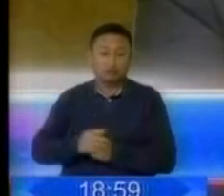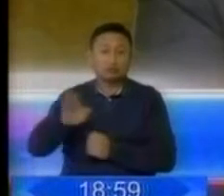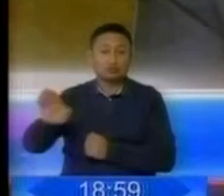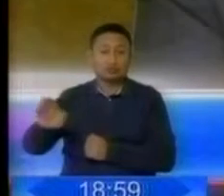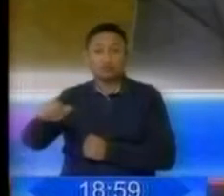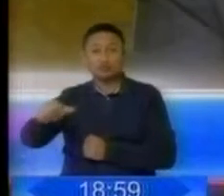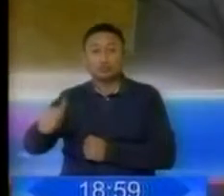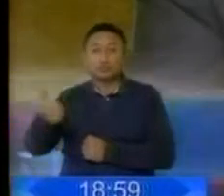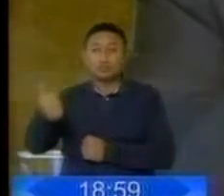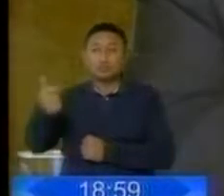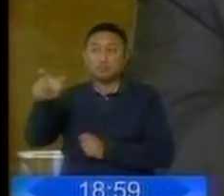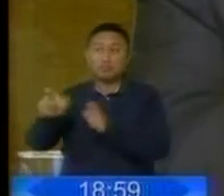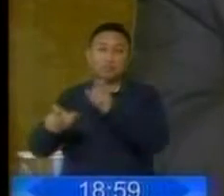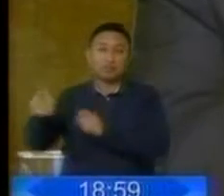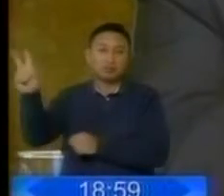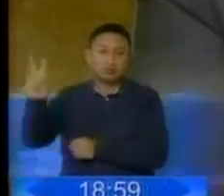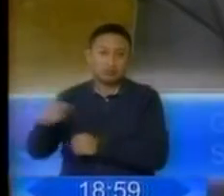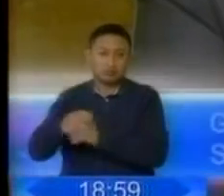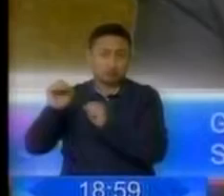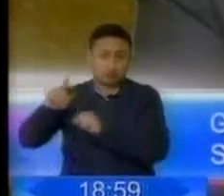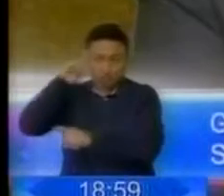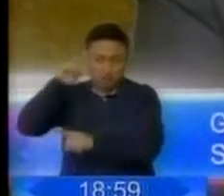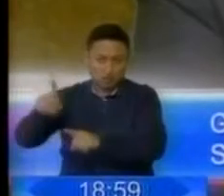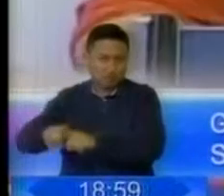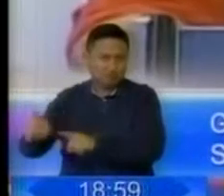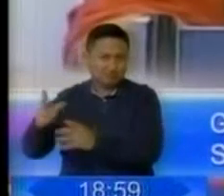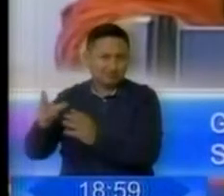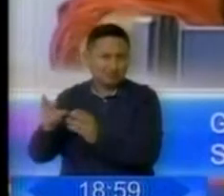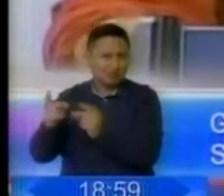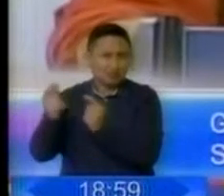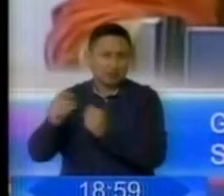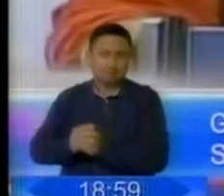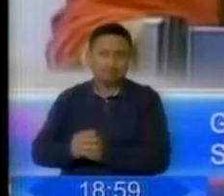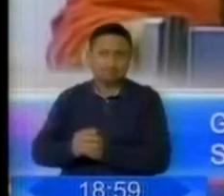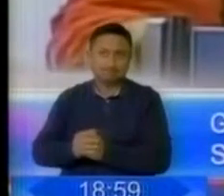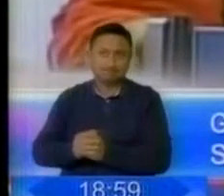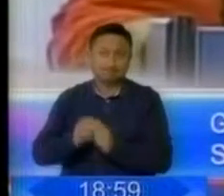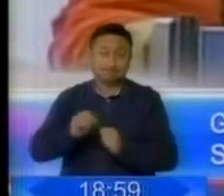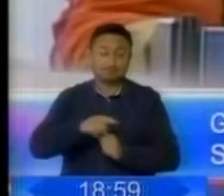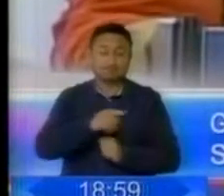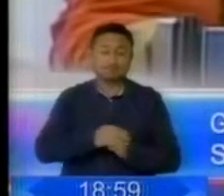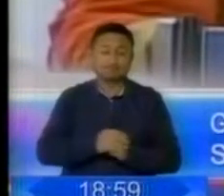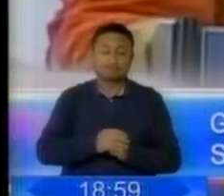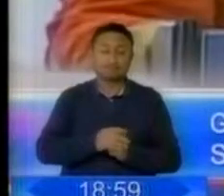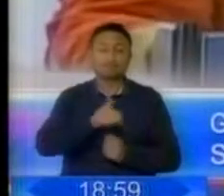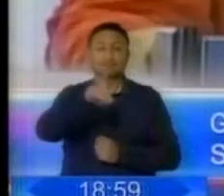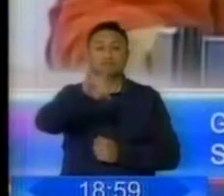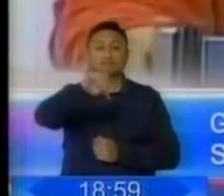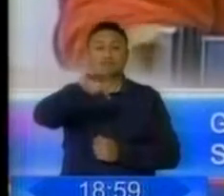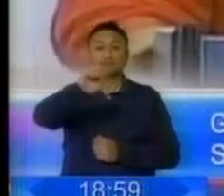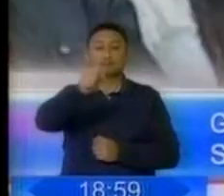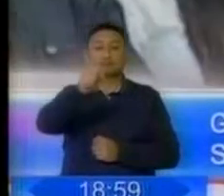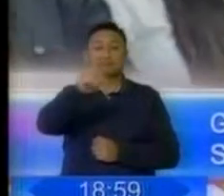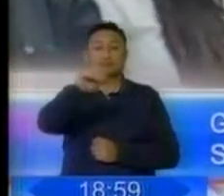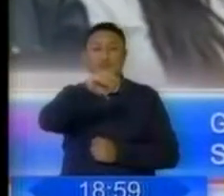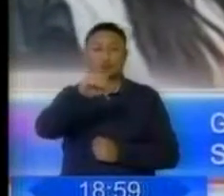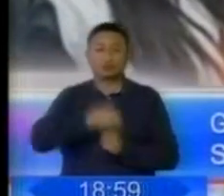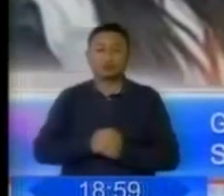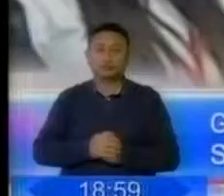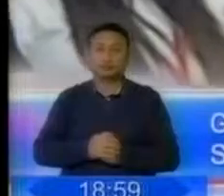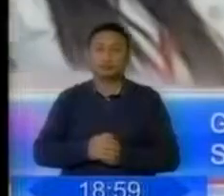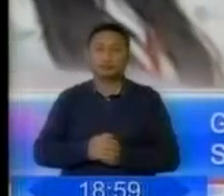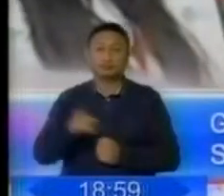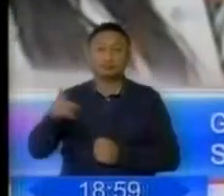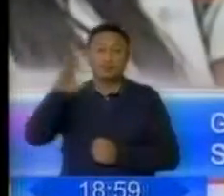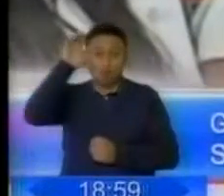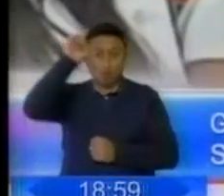resto de actores políticos puedan llegar a entendimientos muy concretos. Y ante estas declaraciones de Diosdado Cabello, la respuesta desde Ecuador.